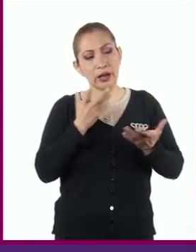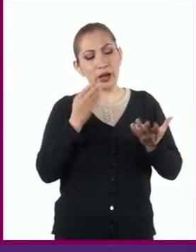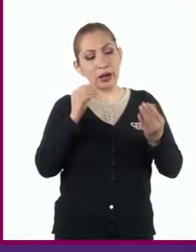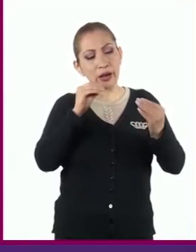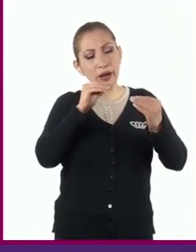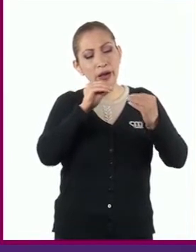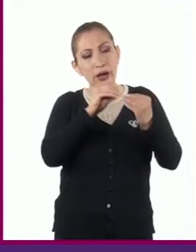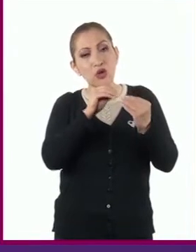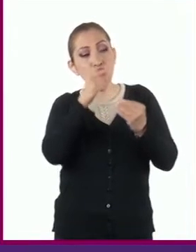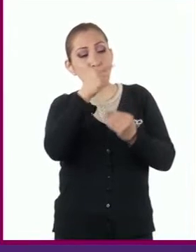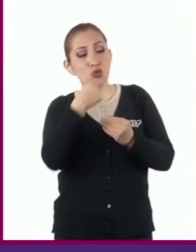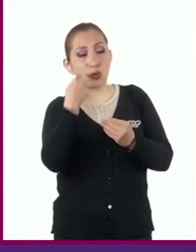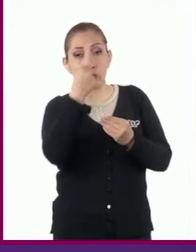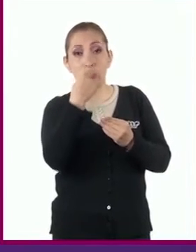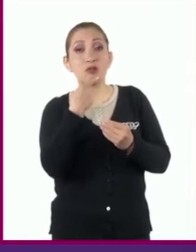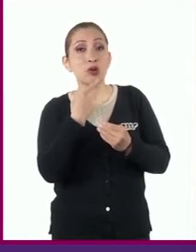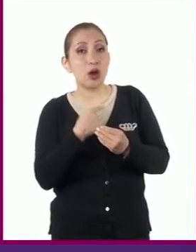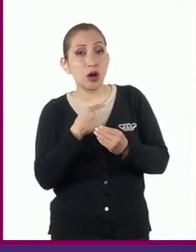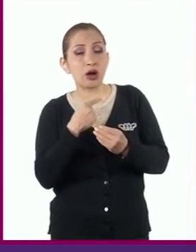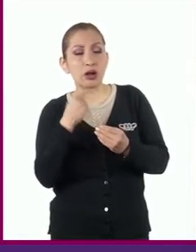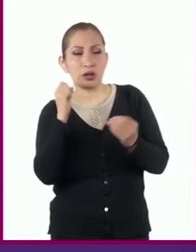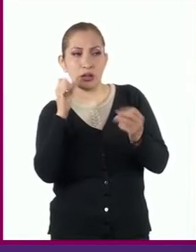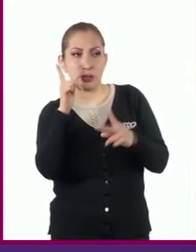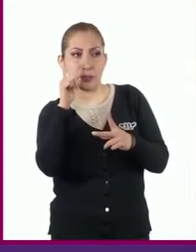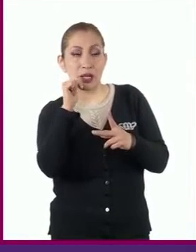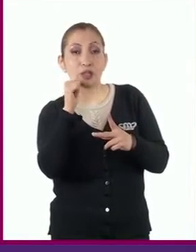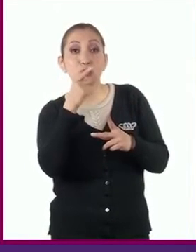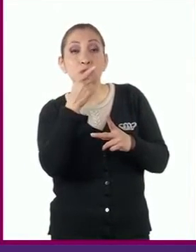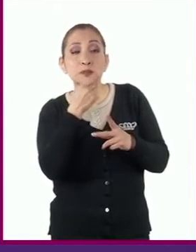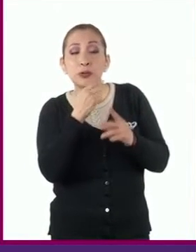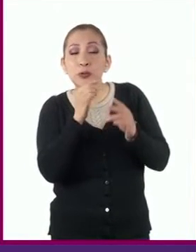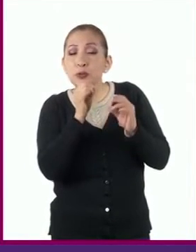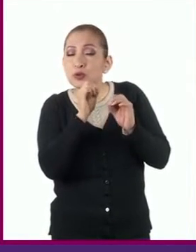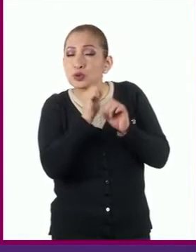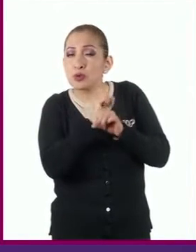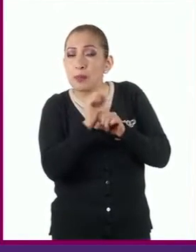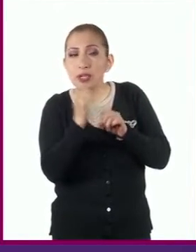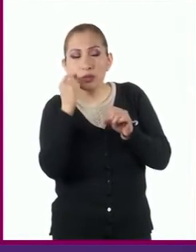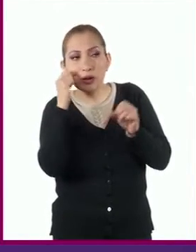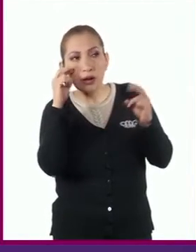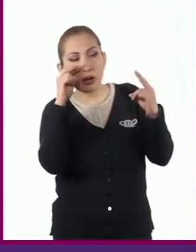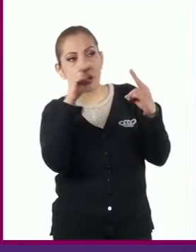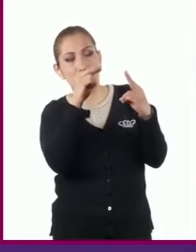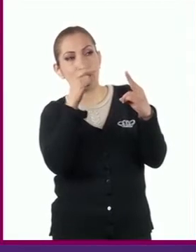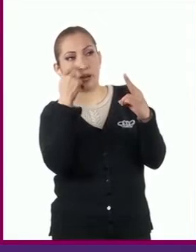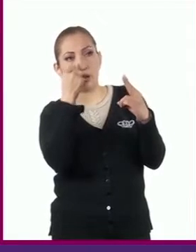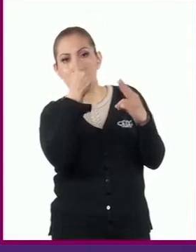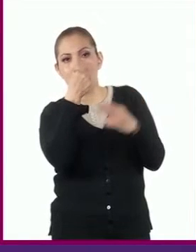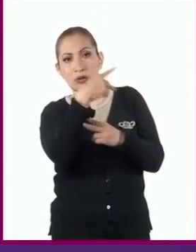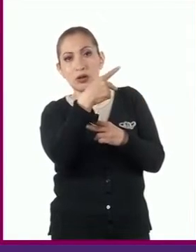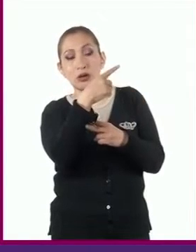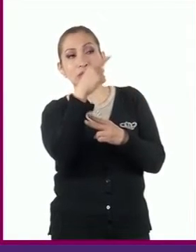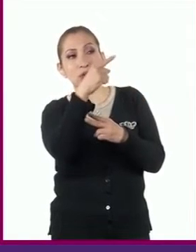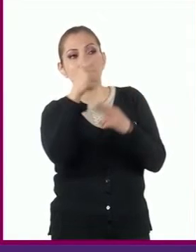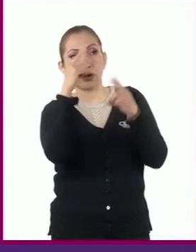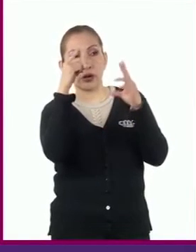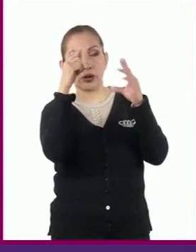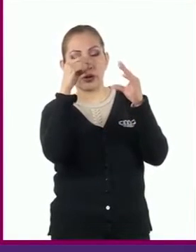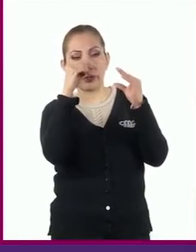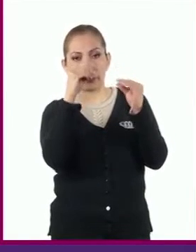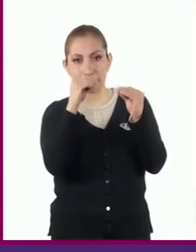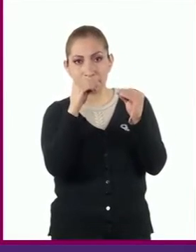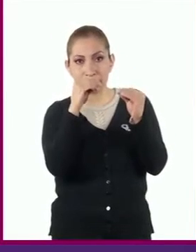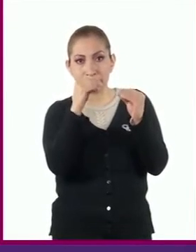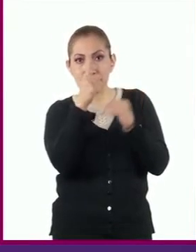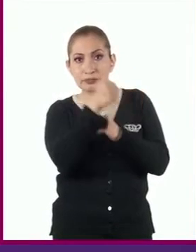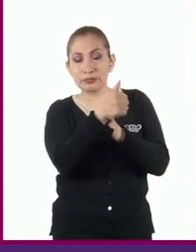tus labios rojos, hasta mañana, susurraste. Yo te miré a los ojos un instante y tú cerraste sin pensar los